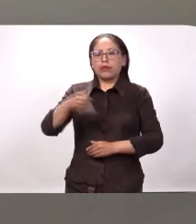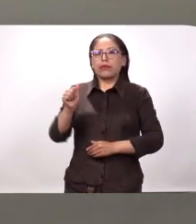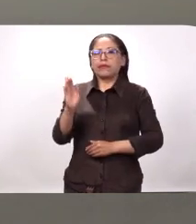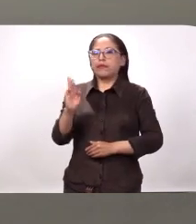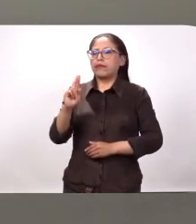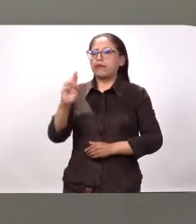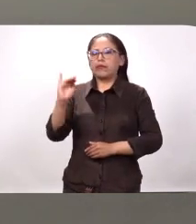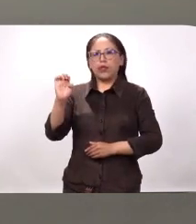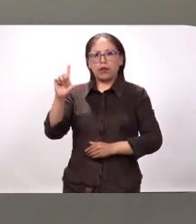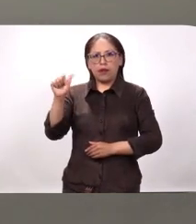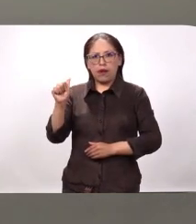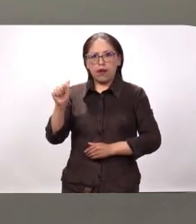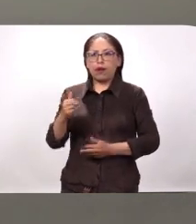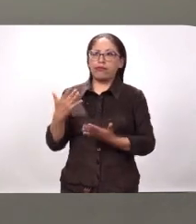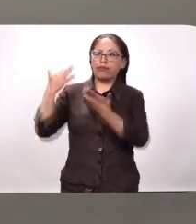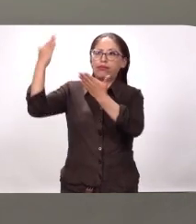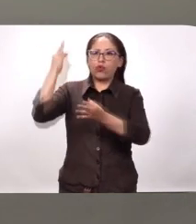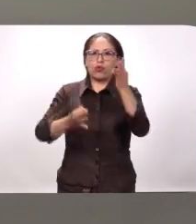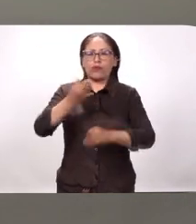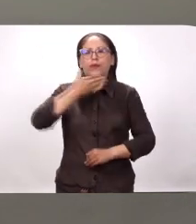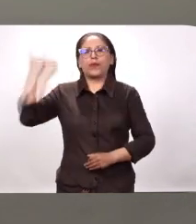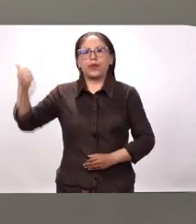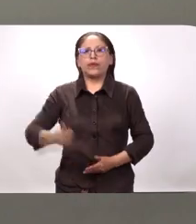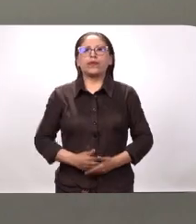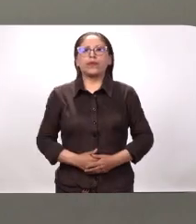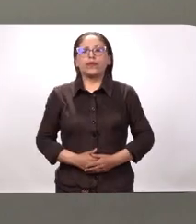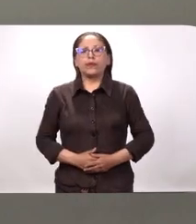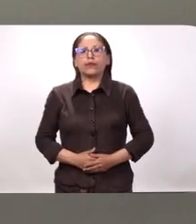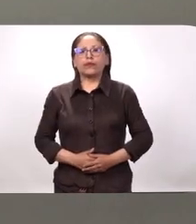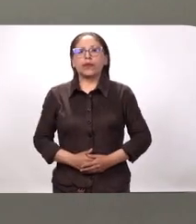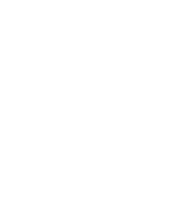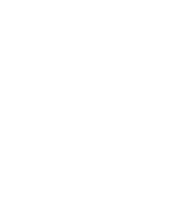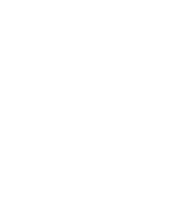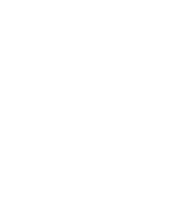condiciones. Soy Gabriela Arauz. Hay esperanza para una mejor justicia.